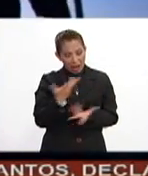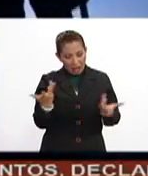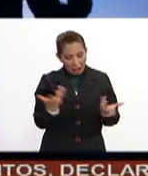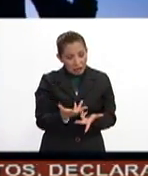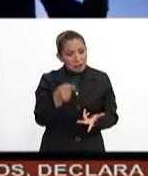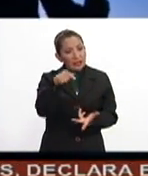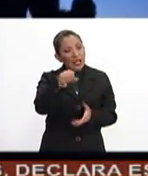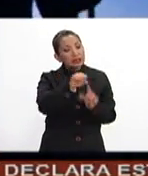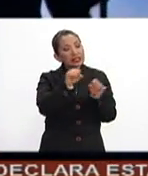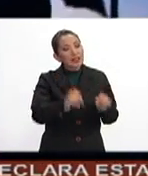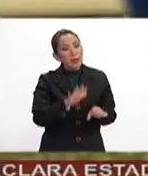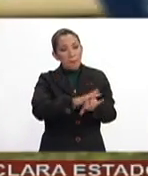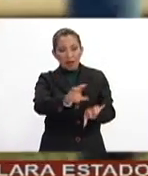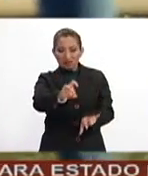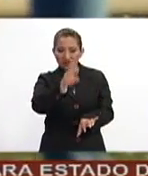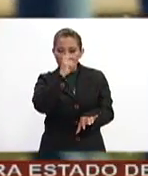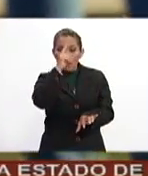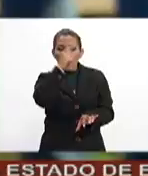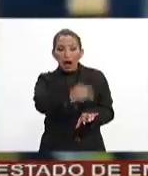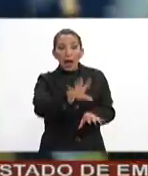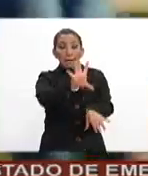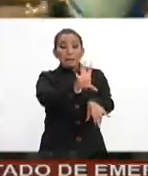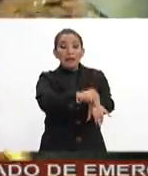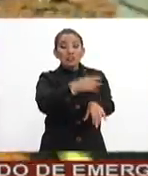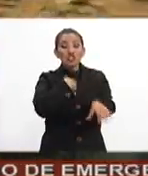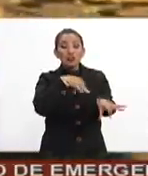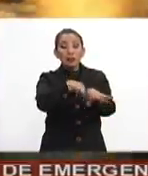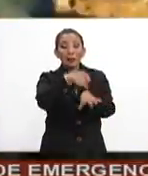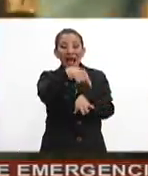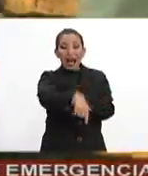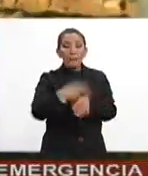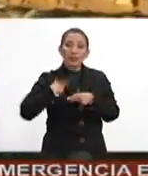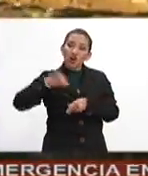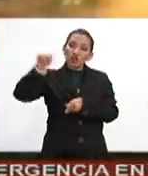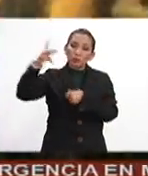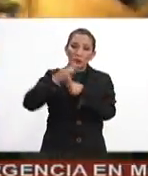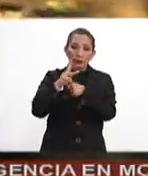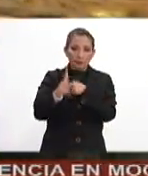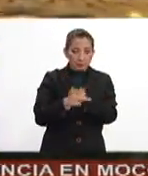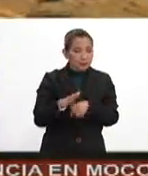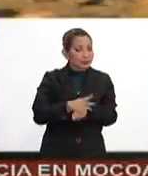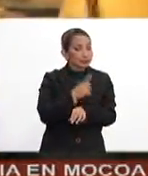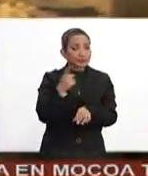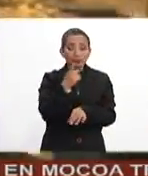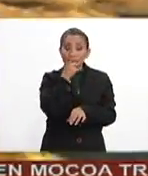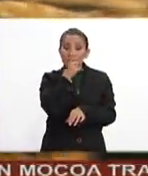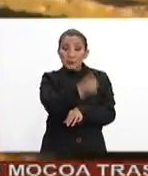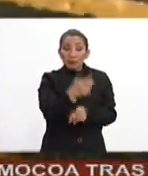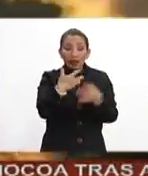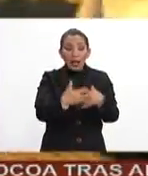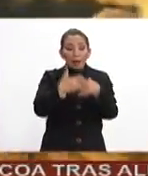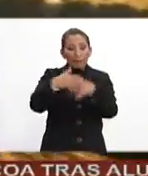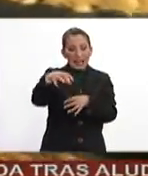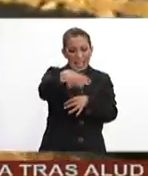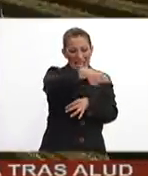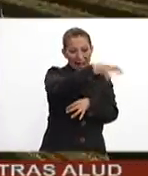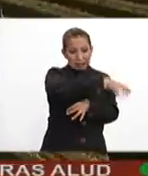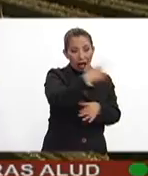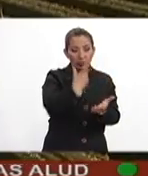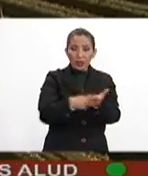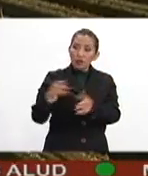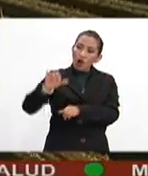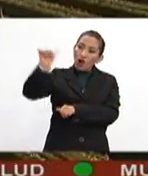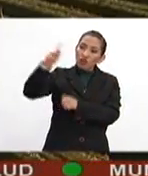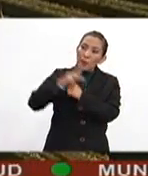adoptar un sistema más riguroso para emitir permisos de trabajo a extranjeros. Y es que dijeron, las empresas que emplean a